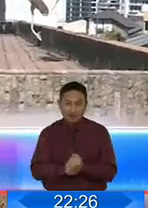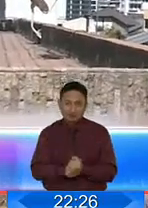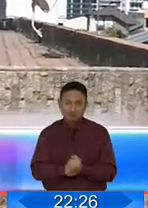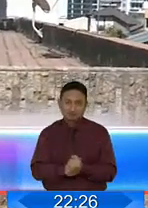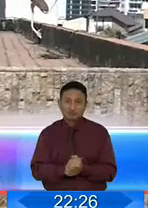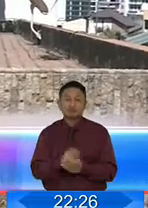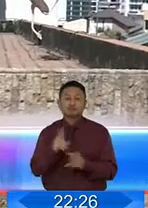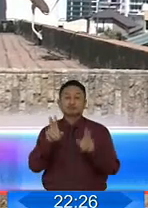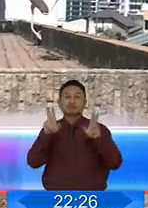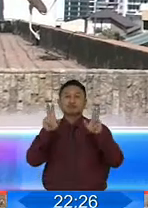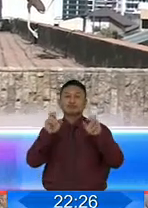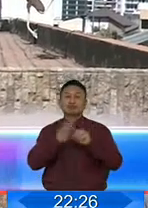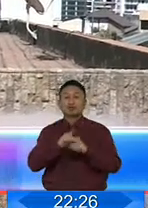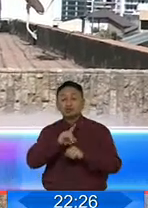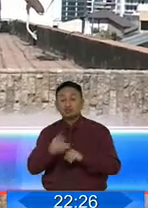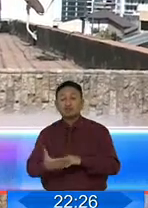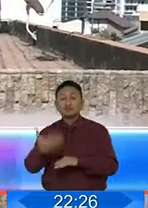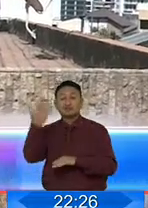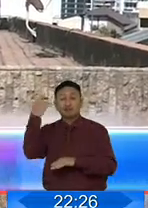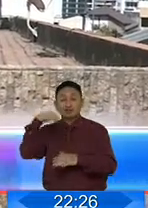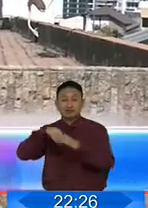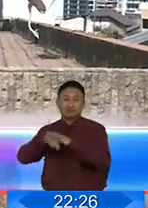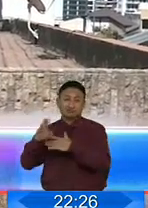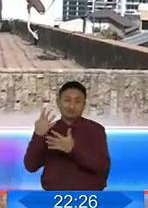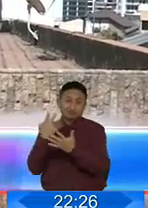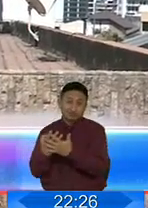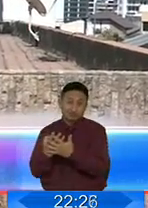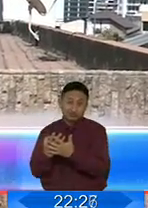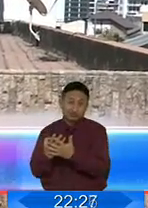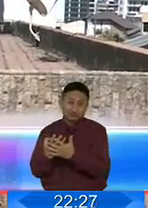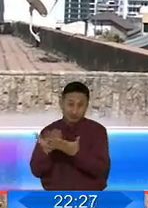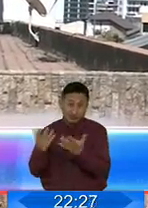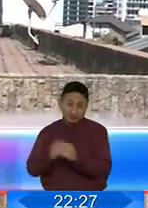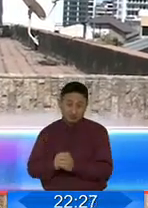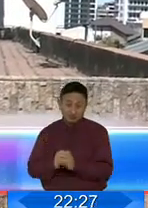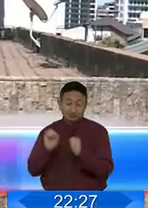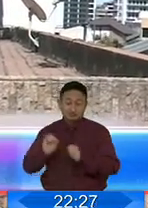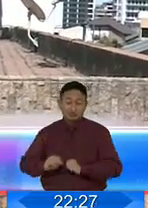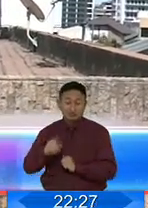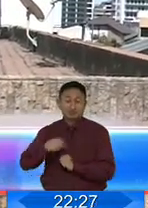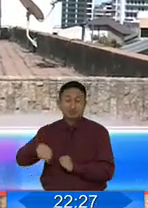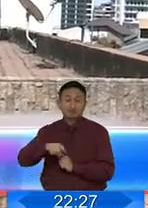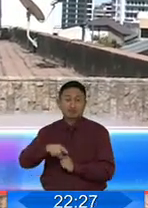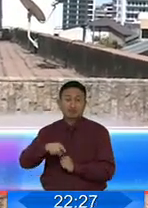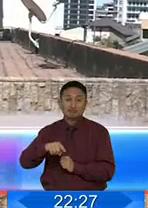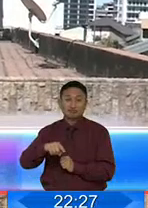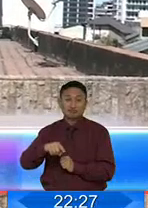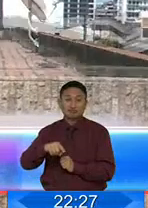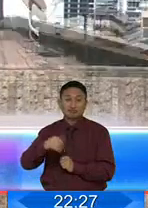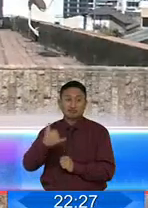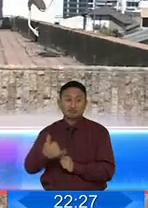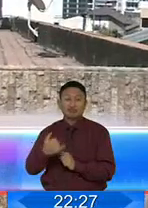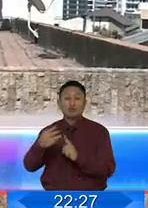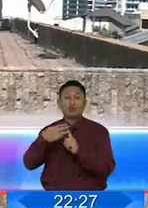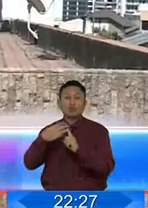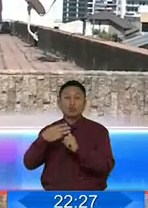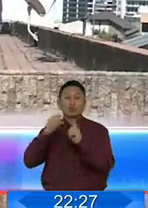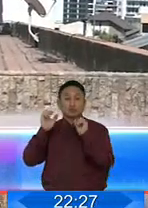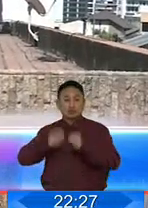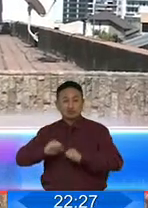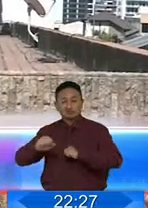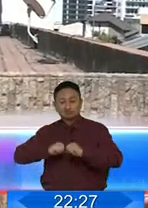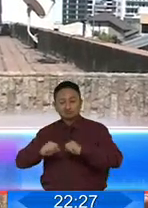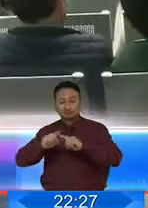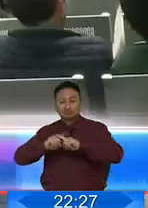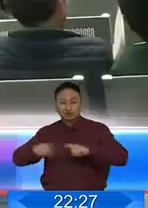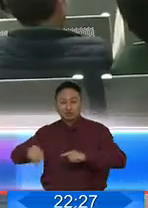El tema es los antecedentes penales, que esos antecedentes penales, bien o mal, están tramitándose vía web, pero tiende a tener